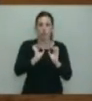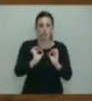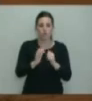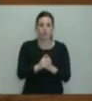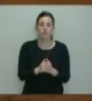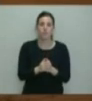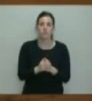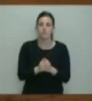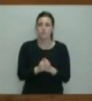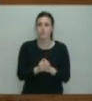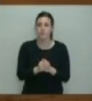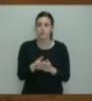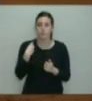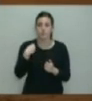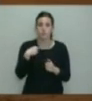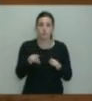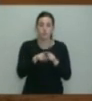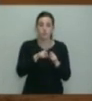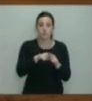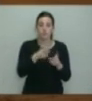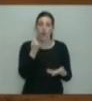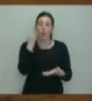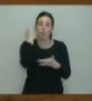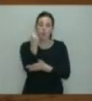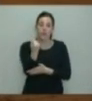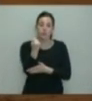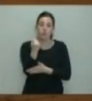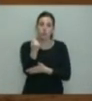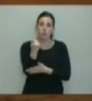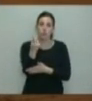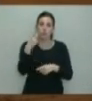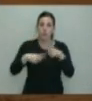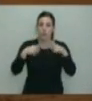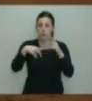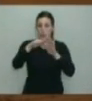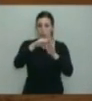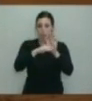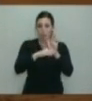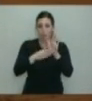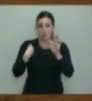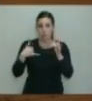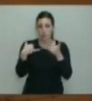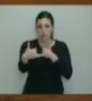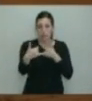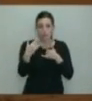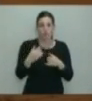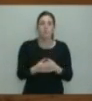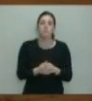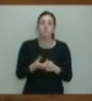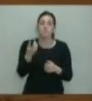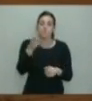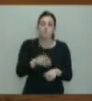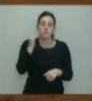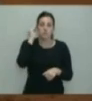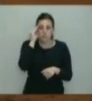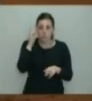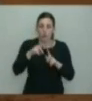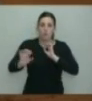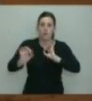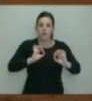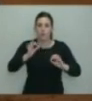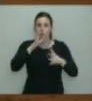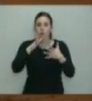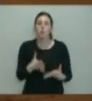eso. Y, desde luego, favoreceremos o apoyaremos las medidas que vayan en esa dirección. También creemos que la zonificación que hay